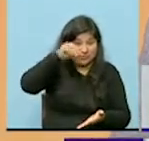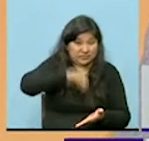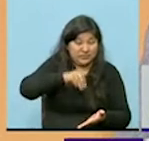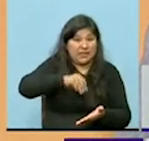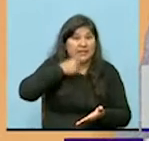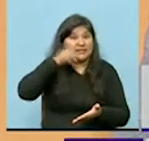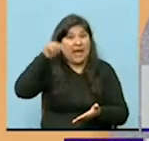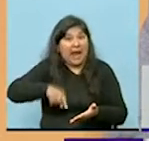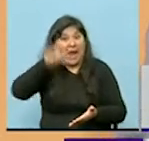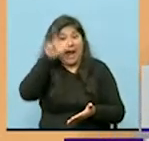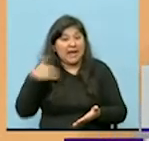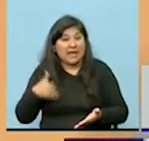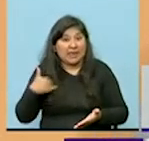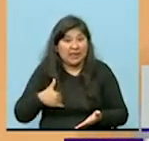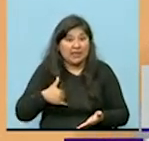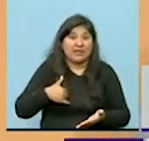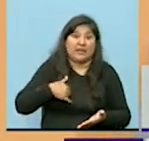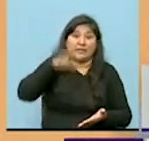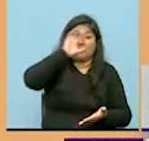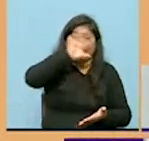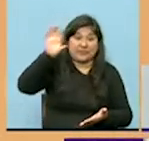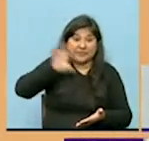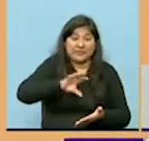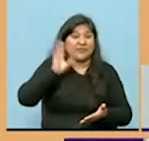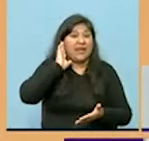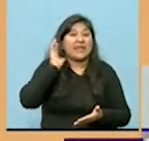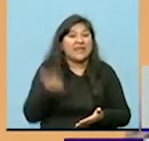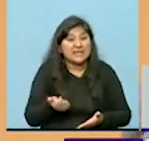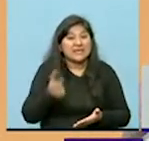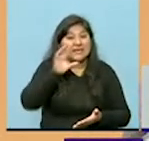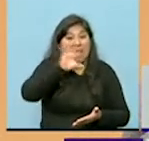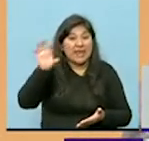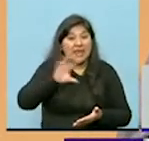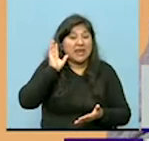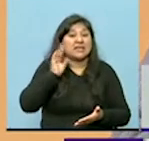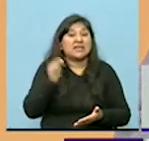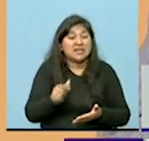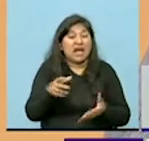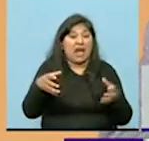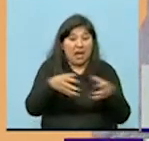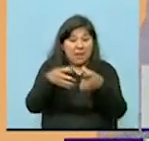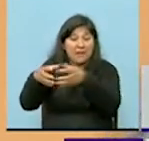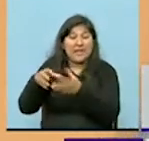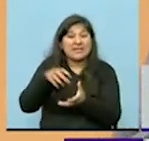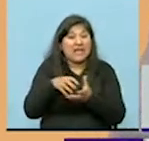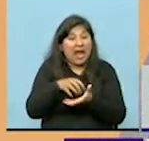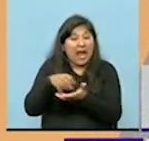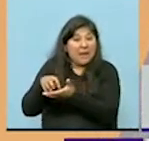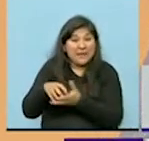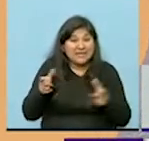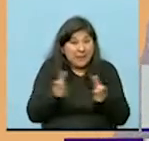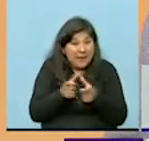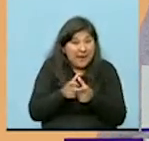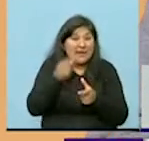y beneficia al que vende este químico que bueno en una multinacional de la monsanto este bueno este un gobierno amigo de las